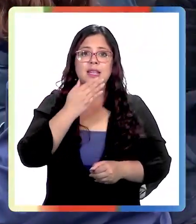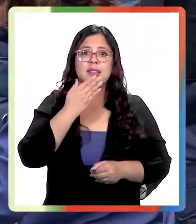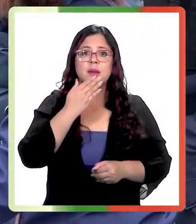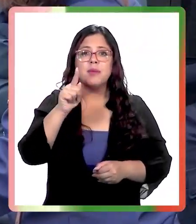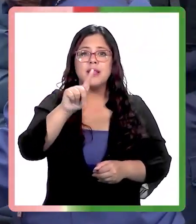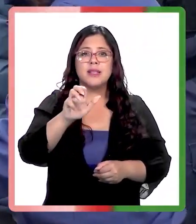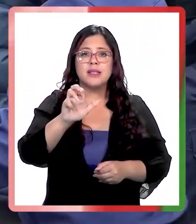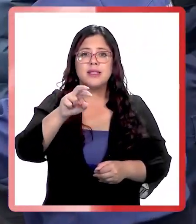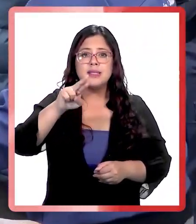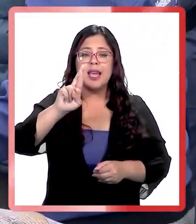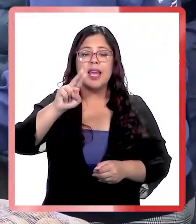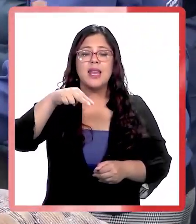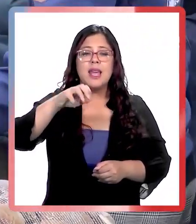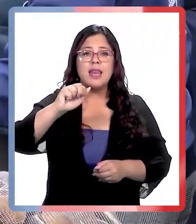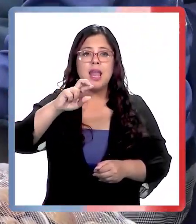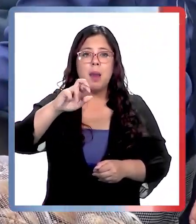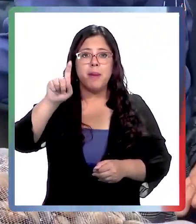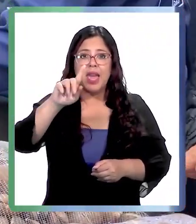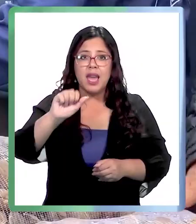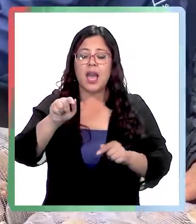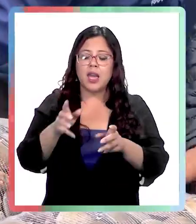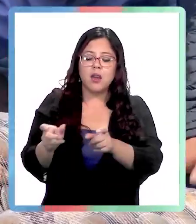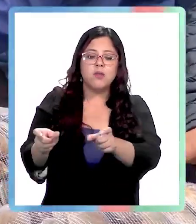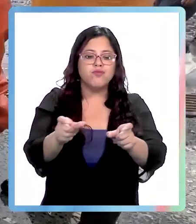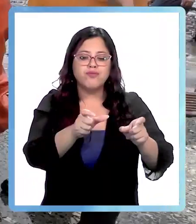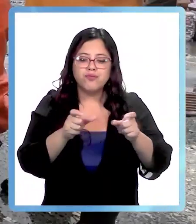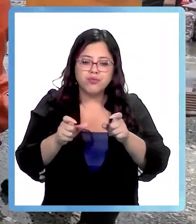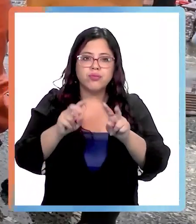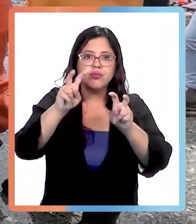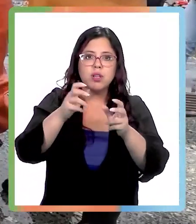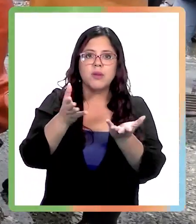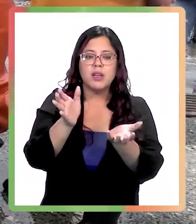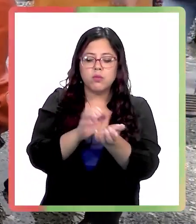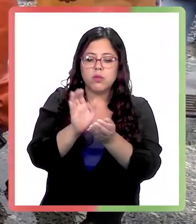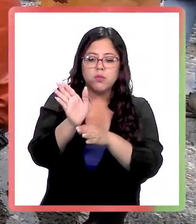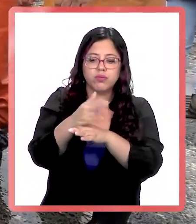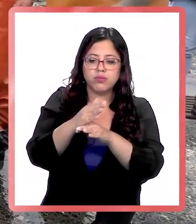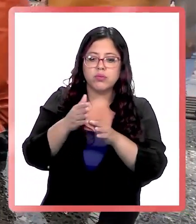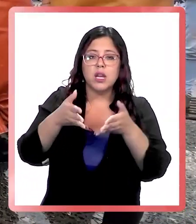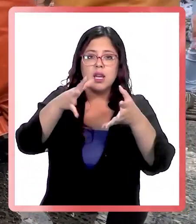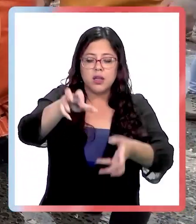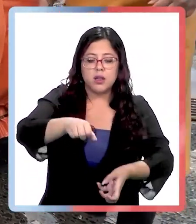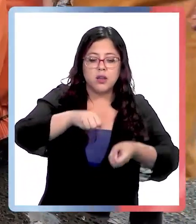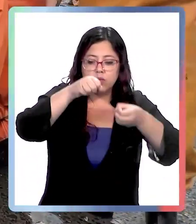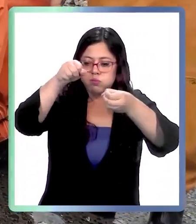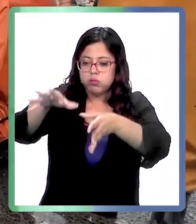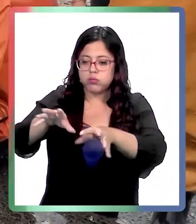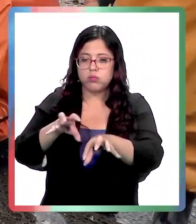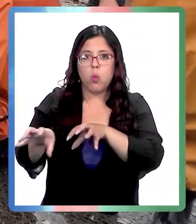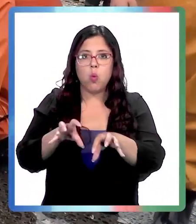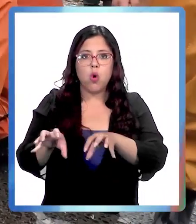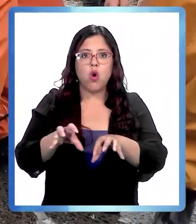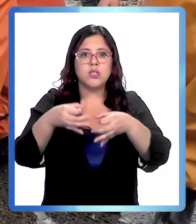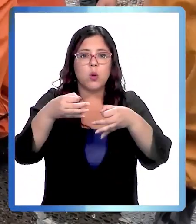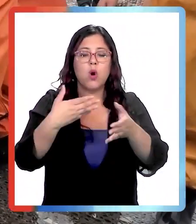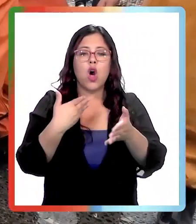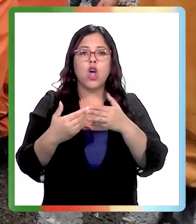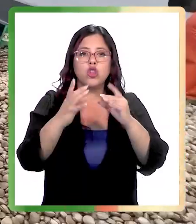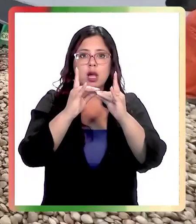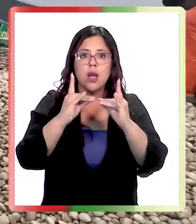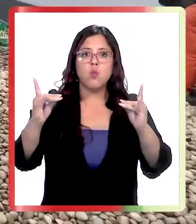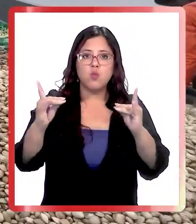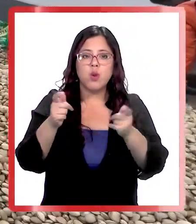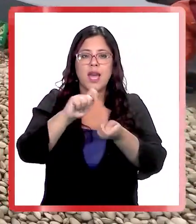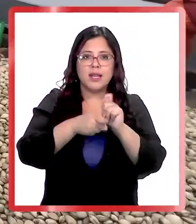una minuciosa y exhaustiva supervisión de la extracción, embarque y desembarque de productos del mar en el muelle artesanal de la comuna